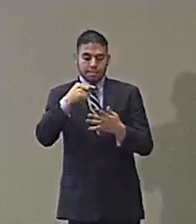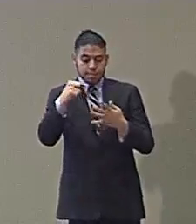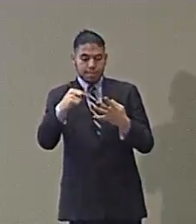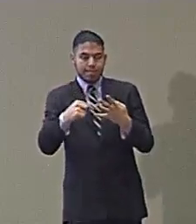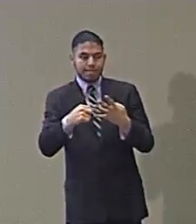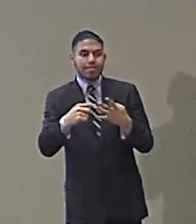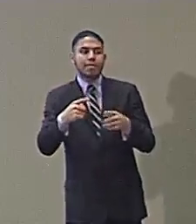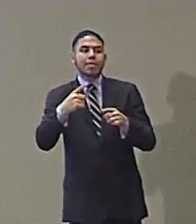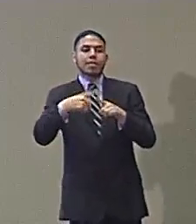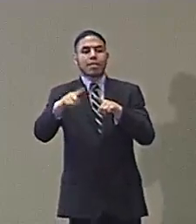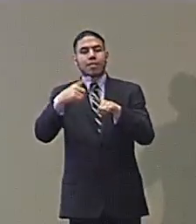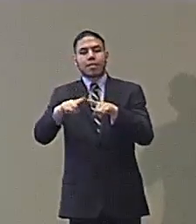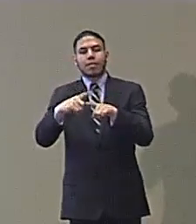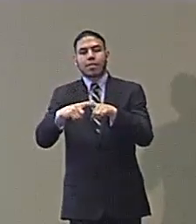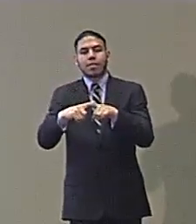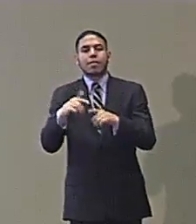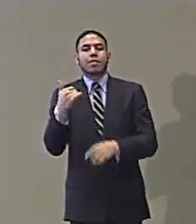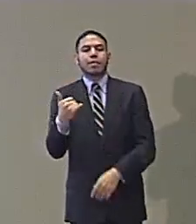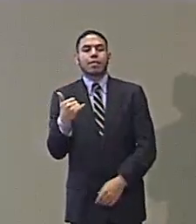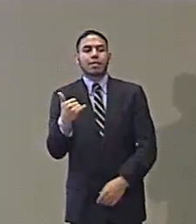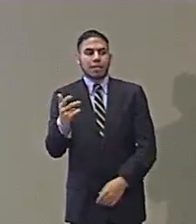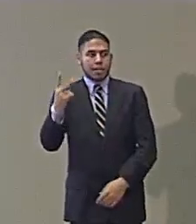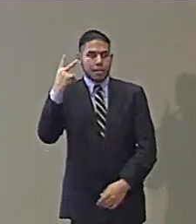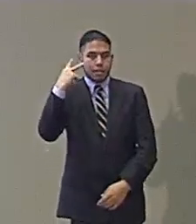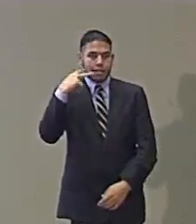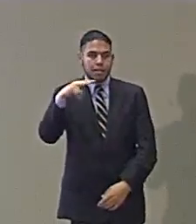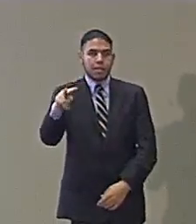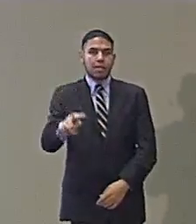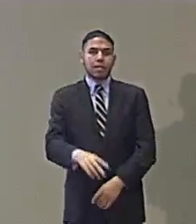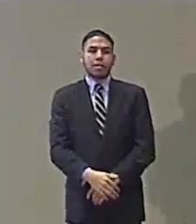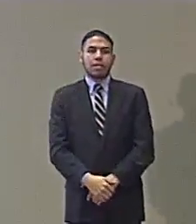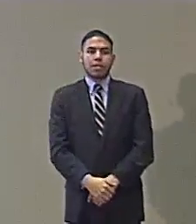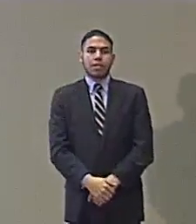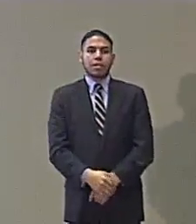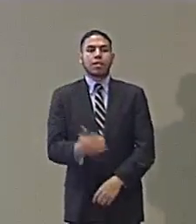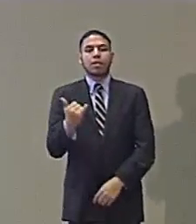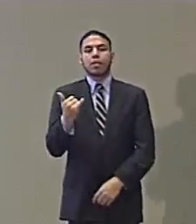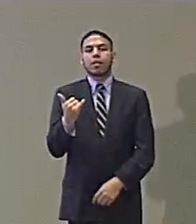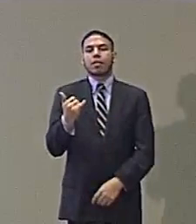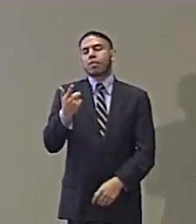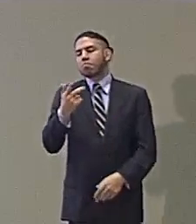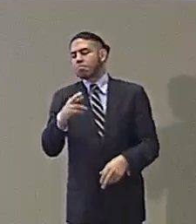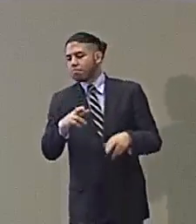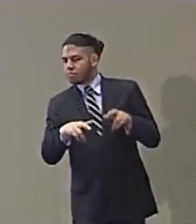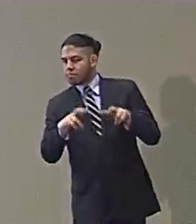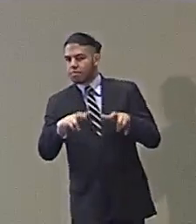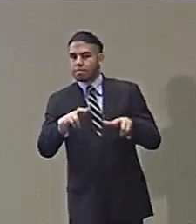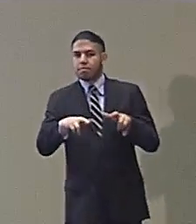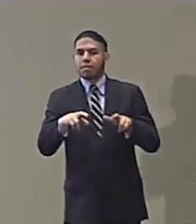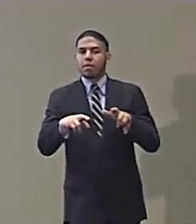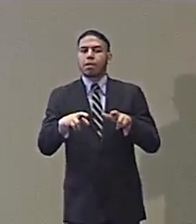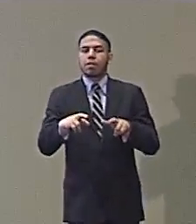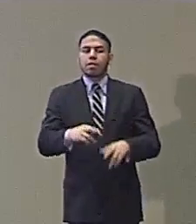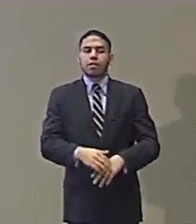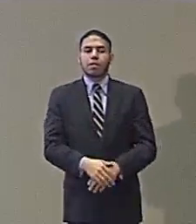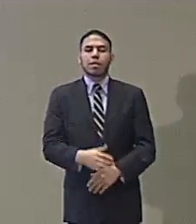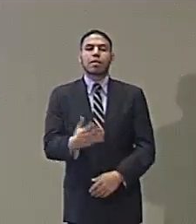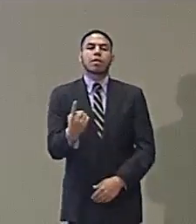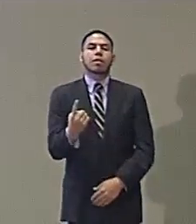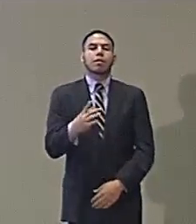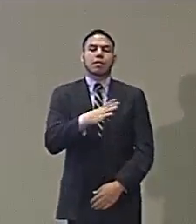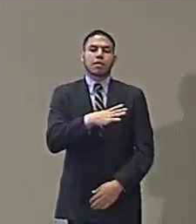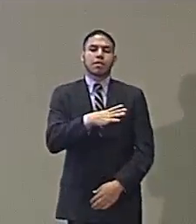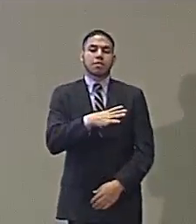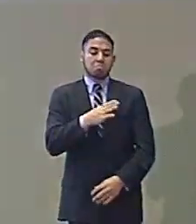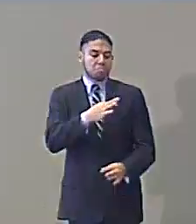y el viajero y las regulaciones tenemos que